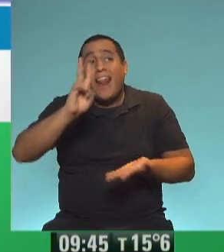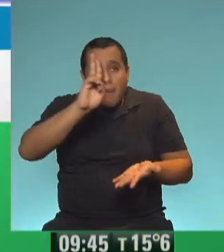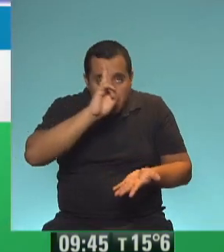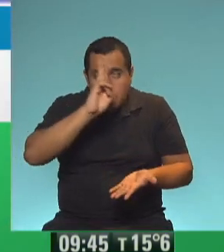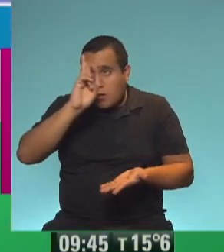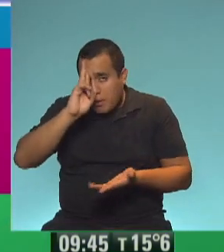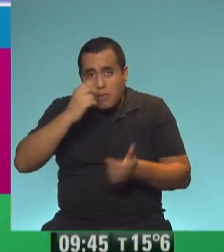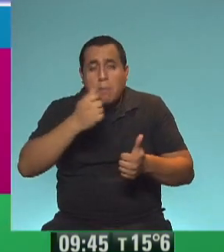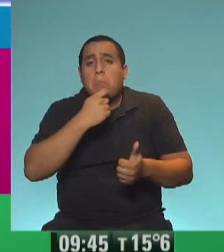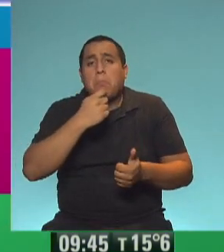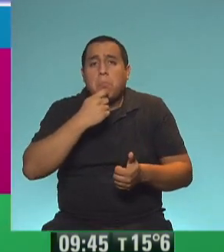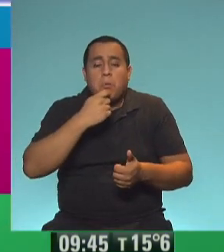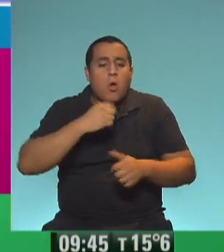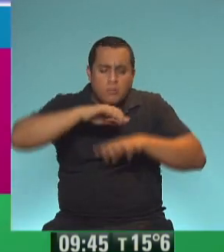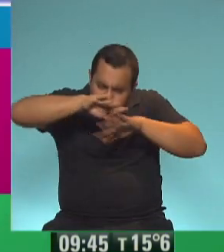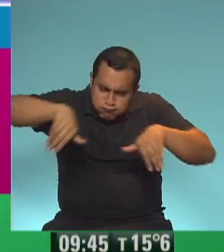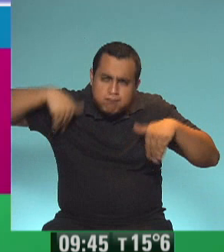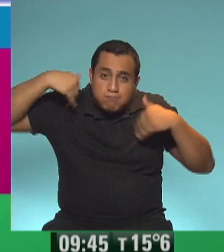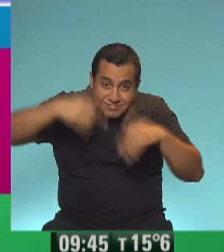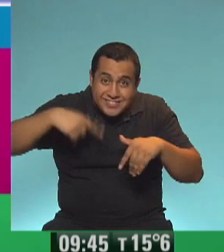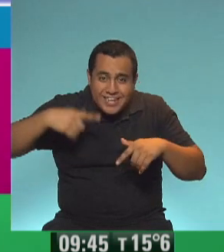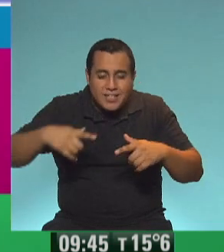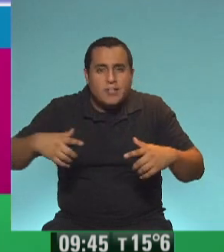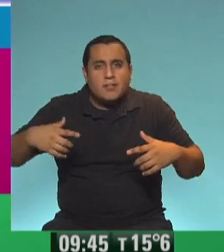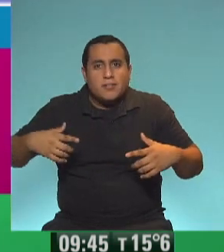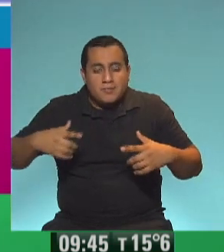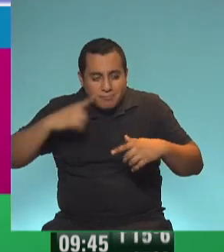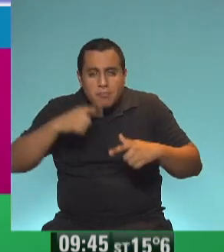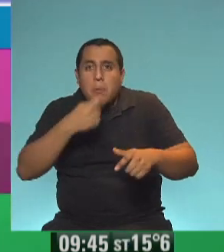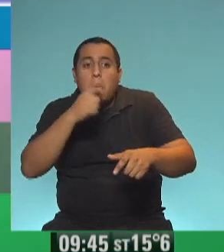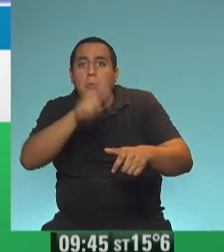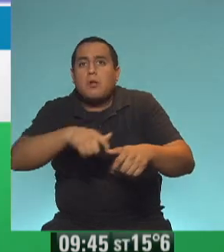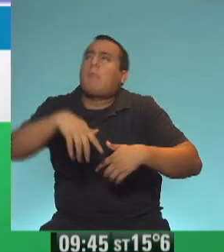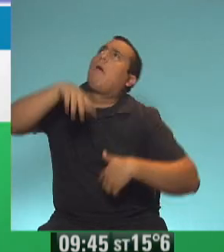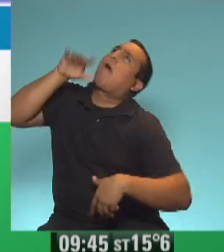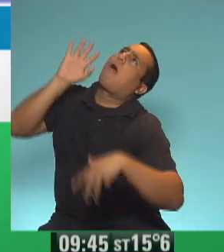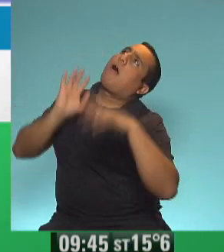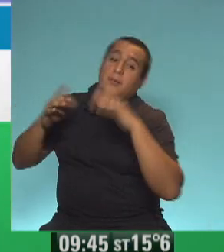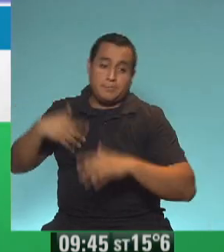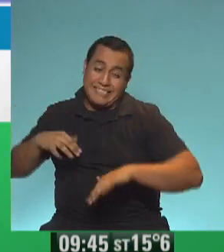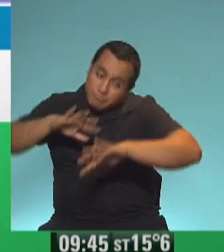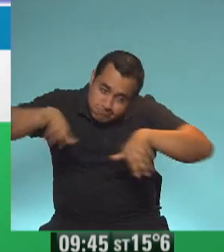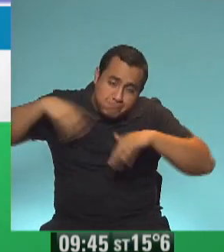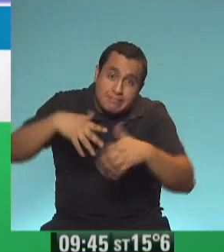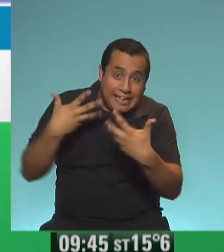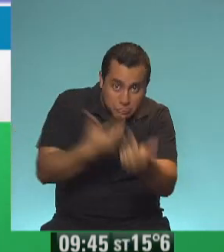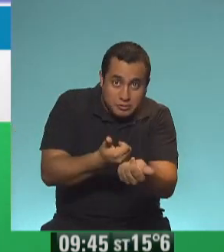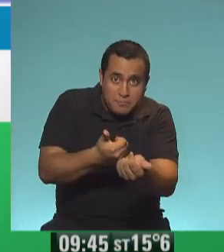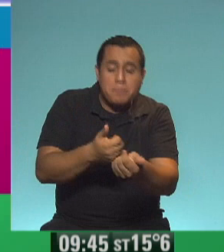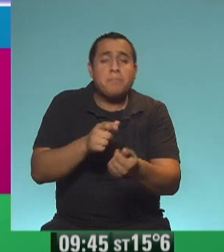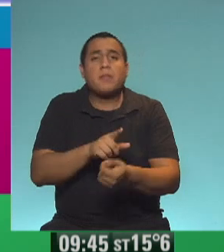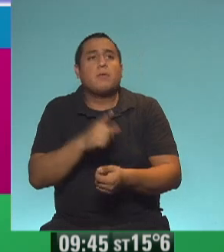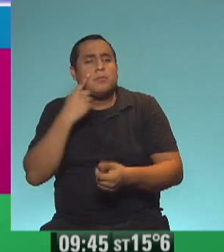poder salvar una vida entrando al agua. Y también dentro de la carrera hubo